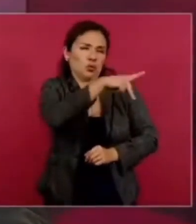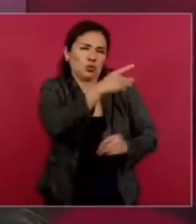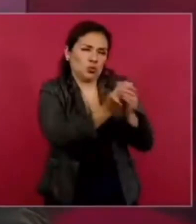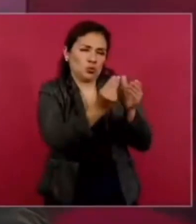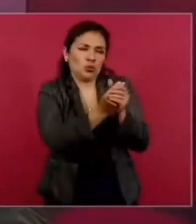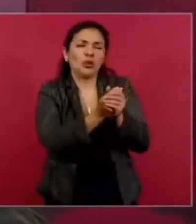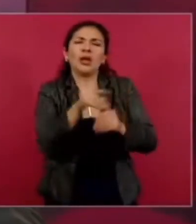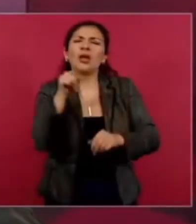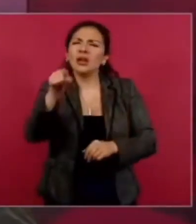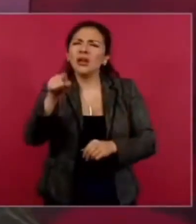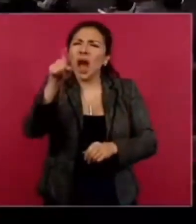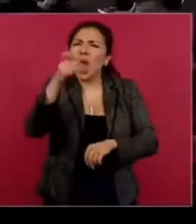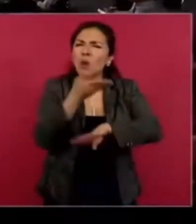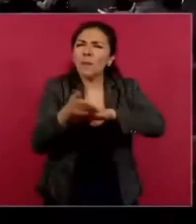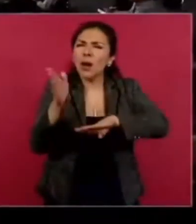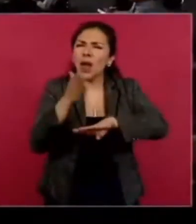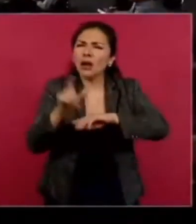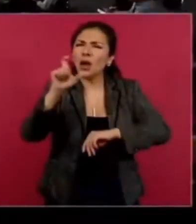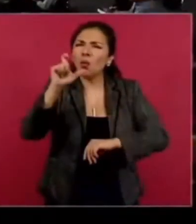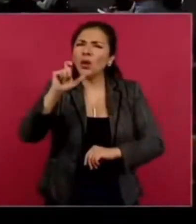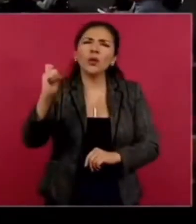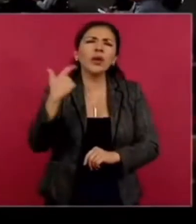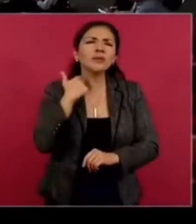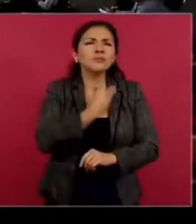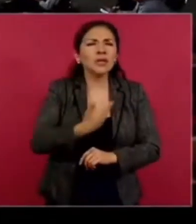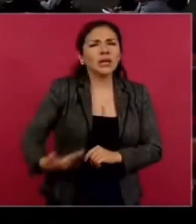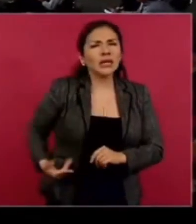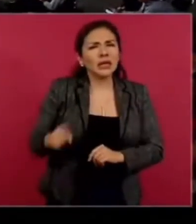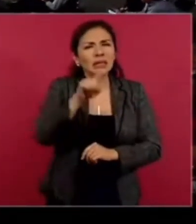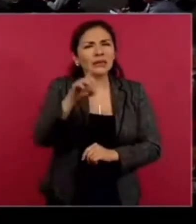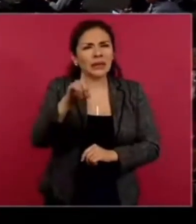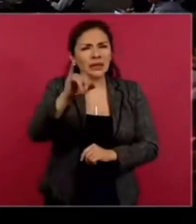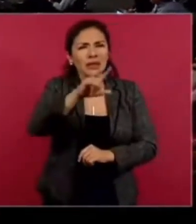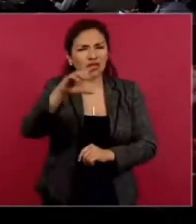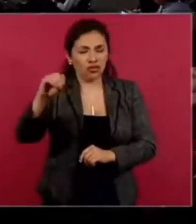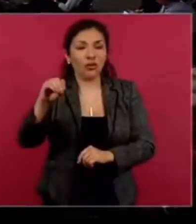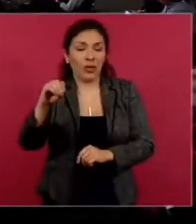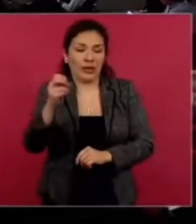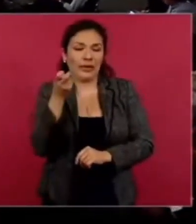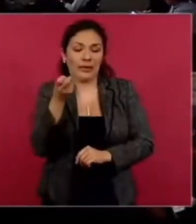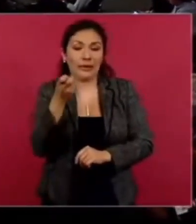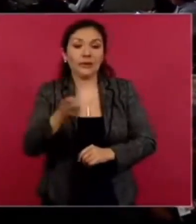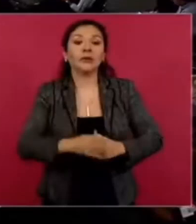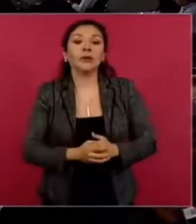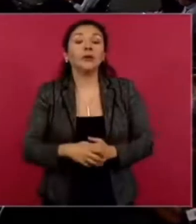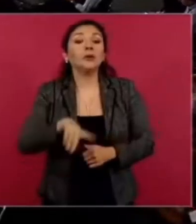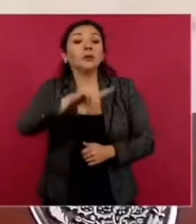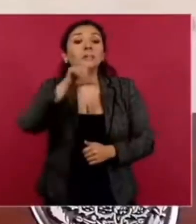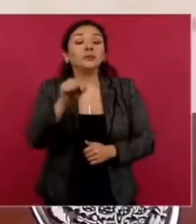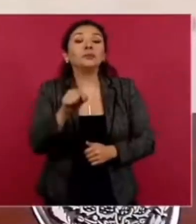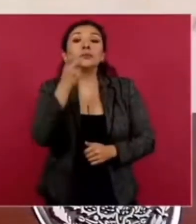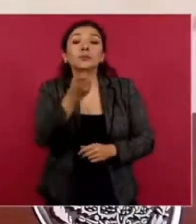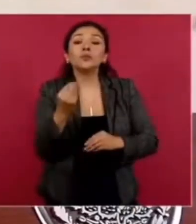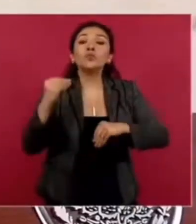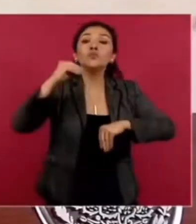Lo de Agua Blanca fue cuando estaba Zedillo, sí, y eso llevó a una